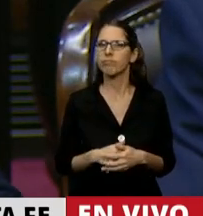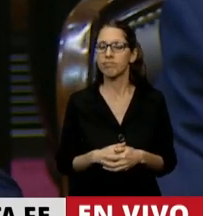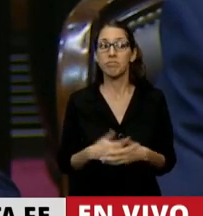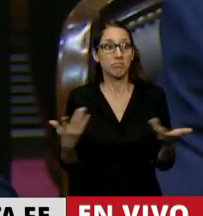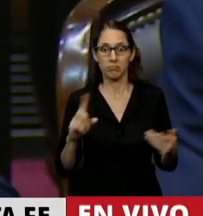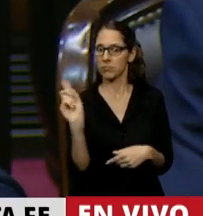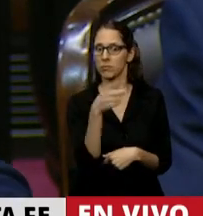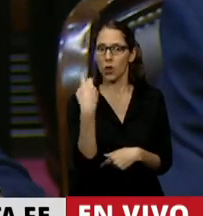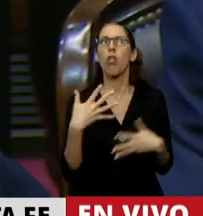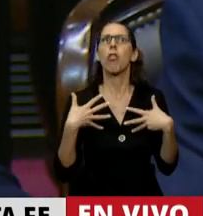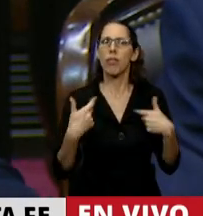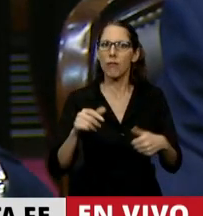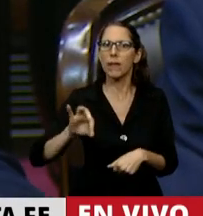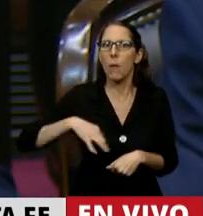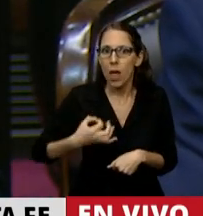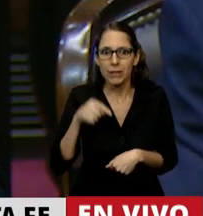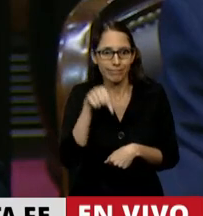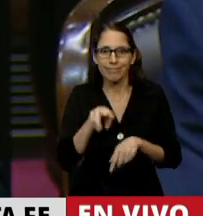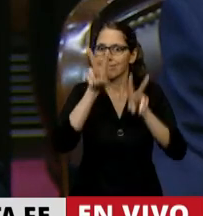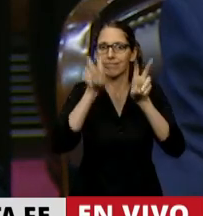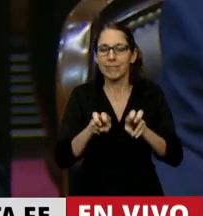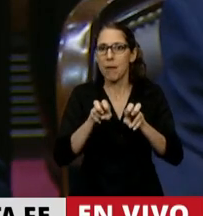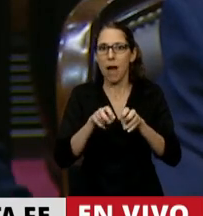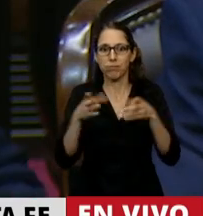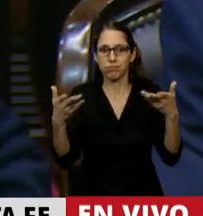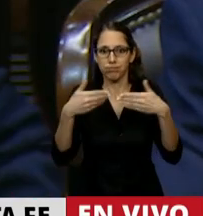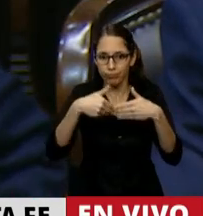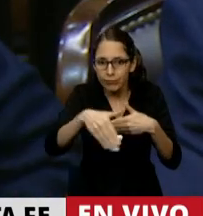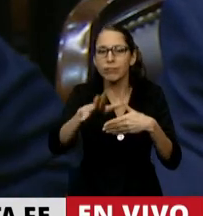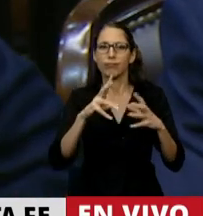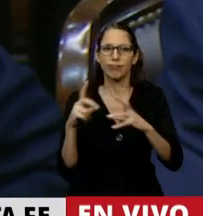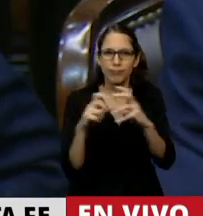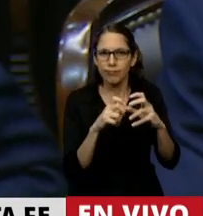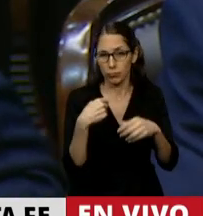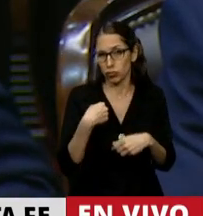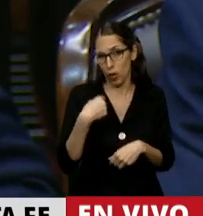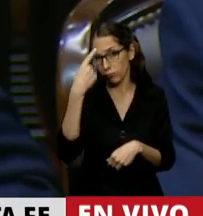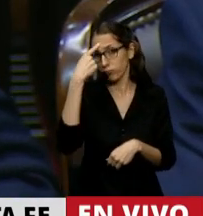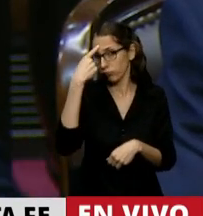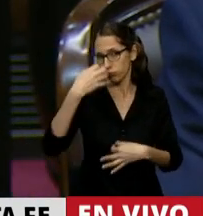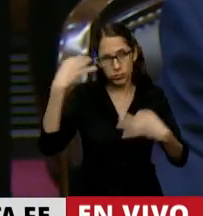Entonces, si todos defendemos la vida, que es el punto de partida en la que yo estoy convencido,